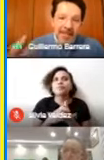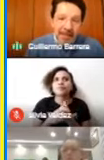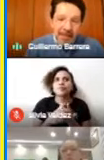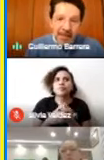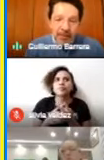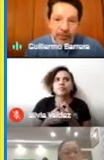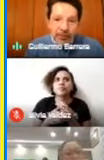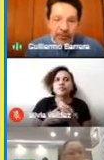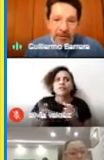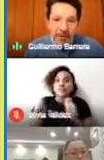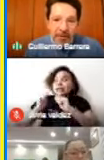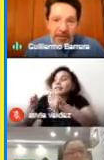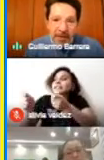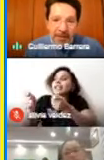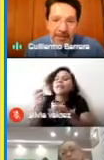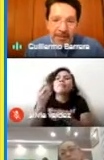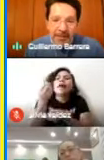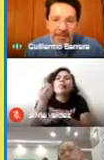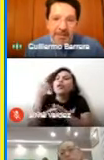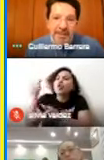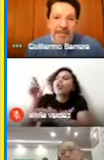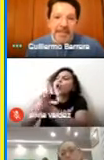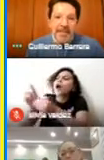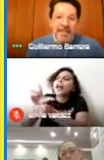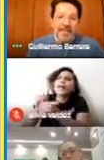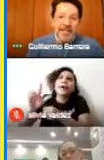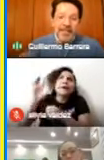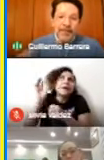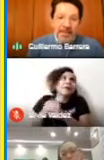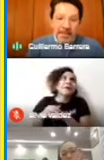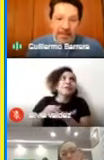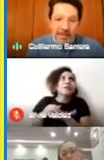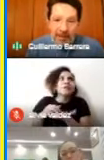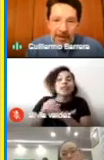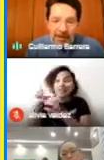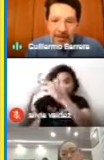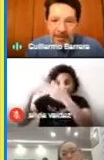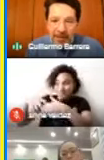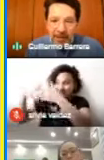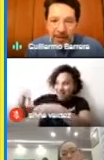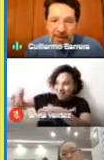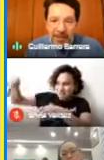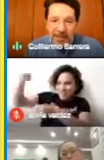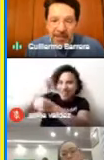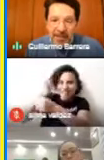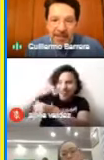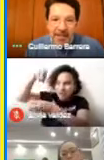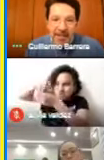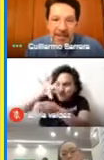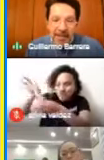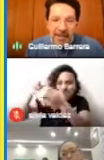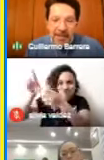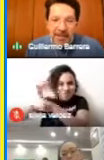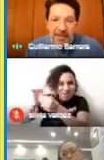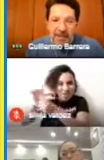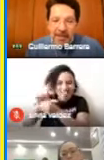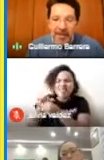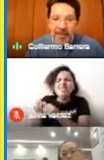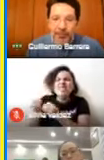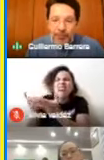se asignan recursos para una localidad, las empresas que trabajan en estas localidades